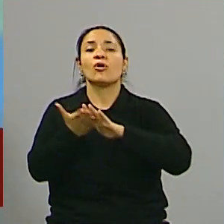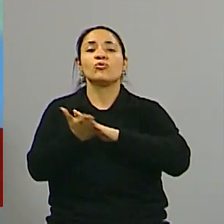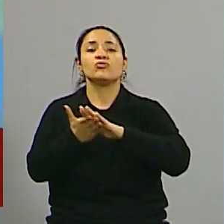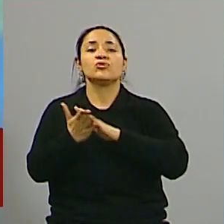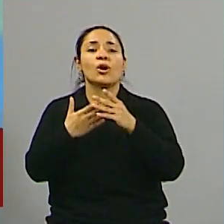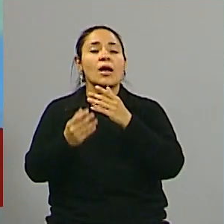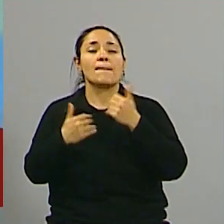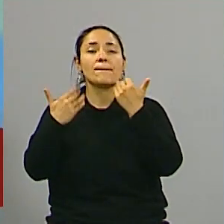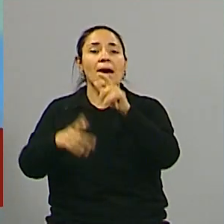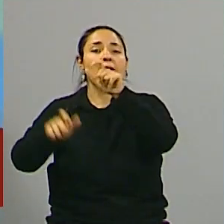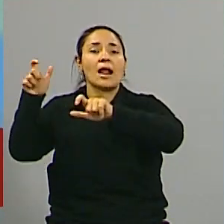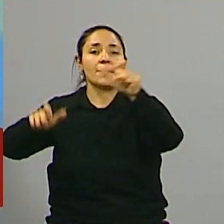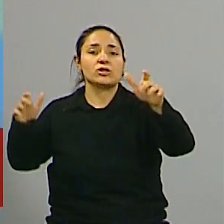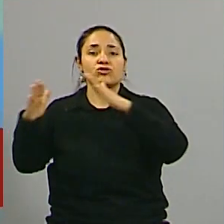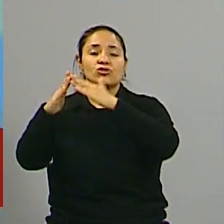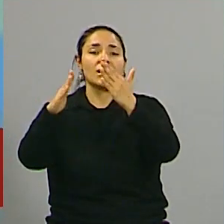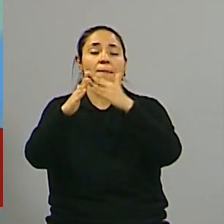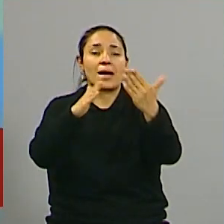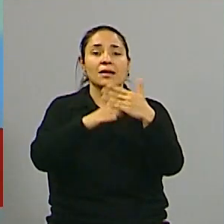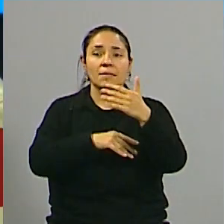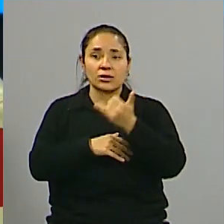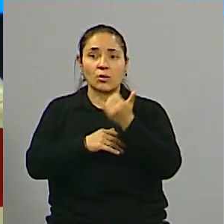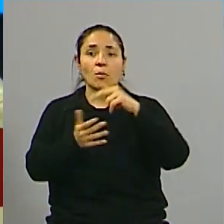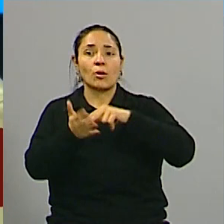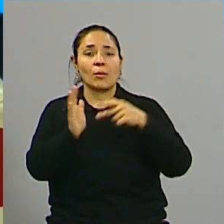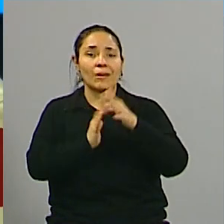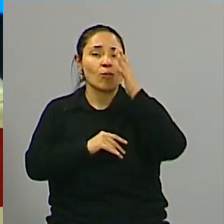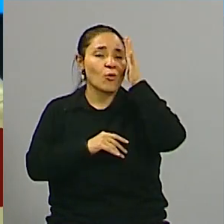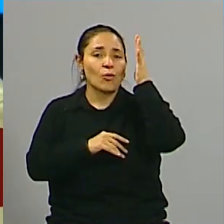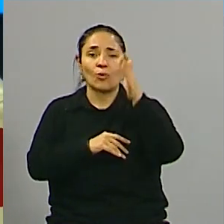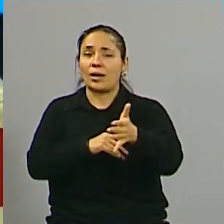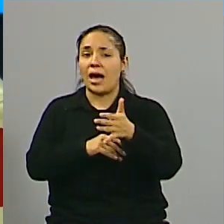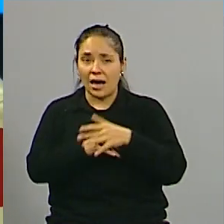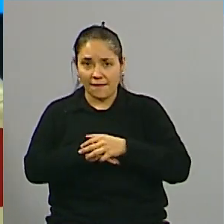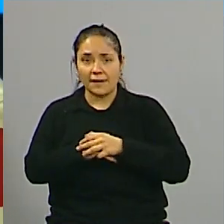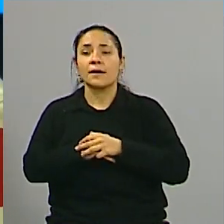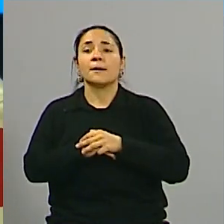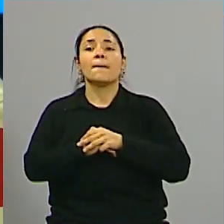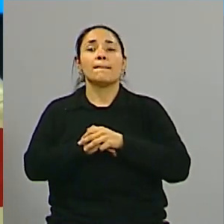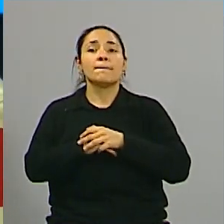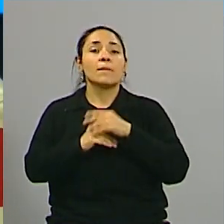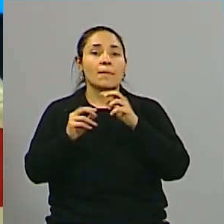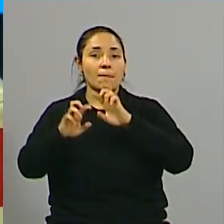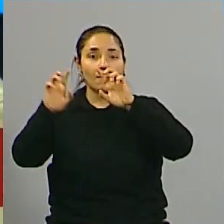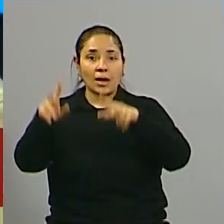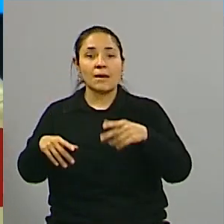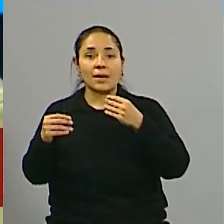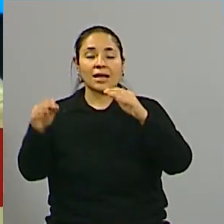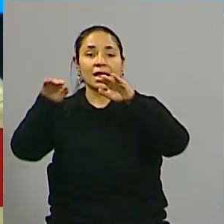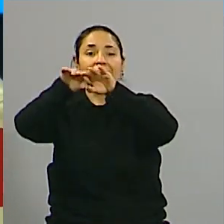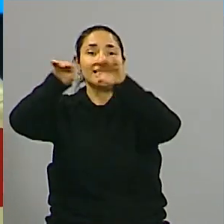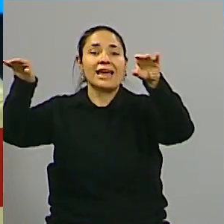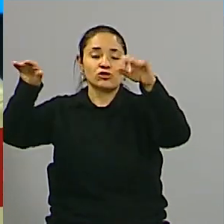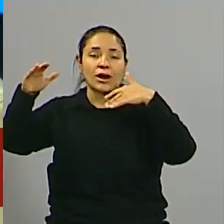vecinos del departamento que tienen un problema gravísimo, digamos, ¿no? Nuestra idea es generar un plan para renovar los techos y las